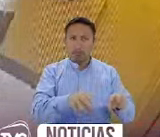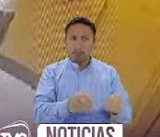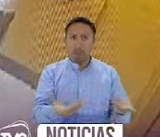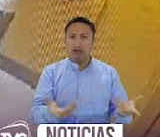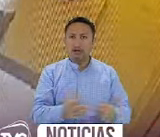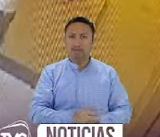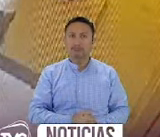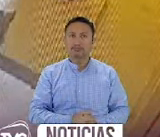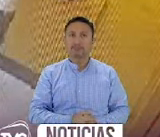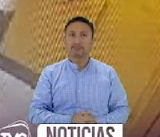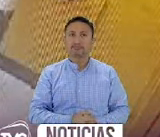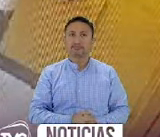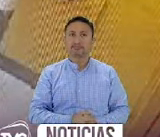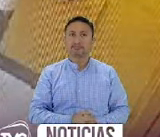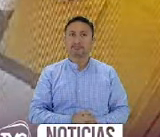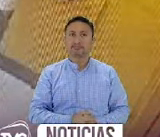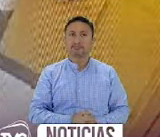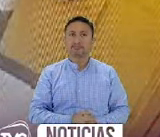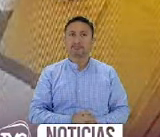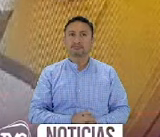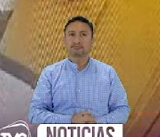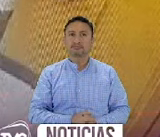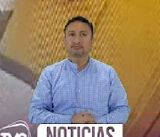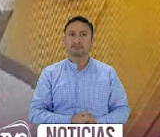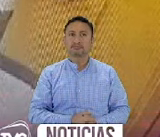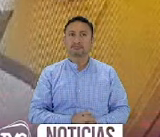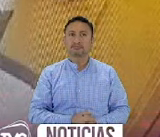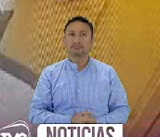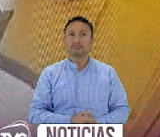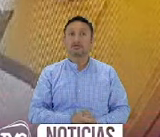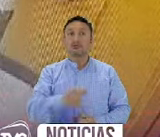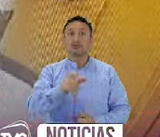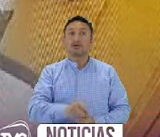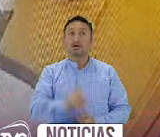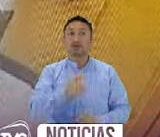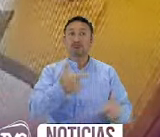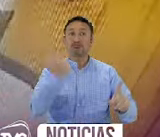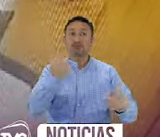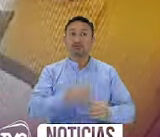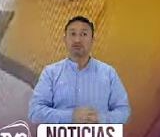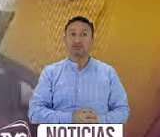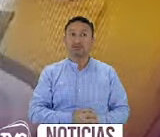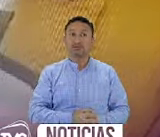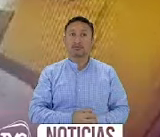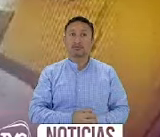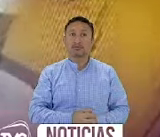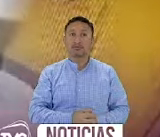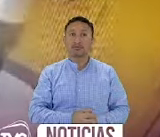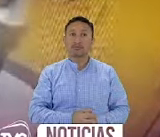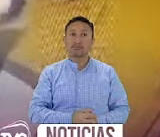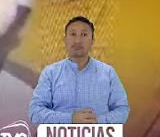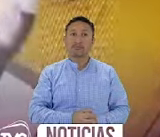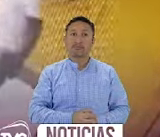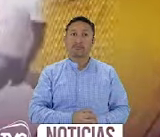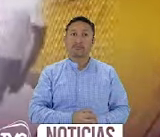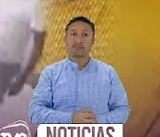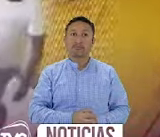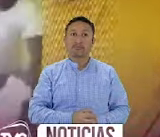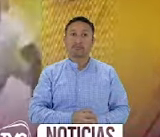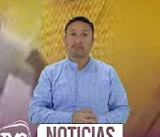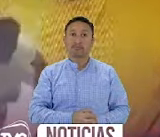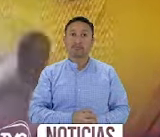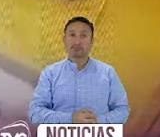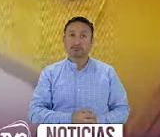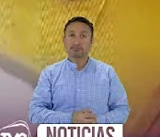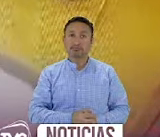que dispara uno de los tipos al vidrio, le cae los vidrios en la cara al policía y hieren al